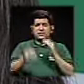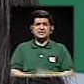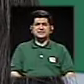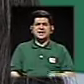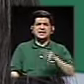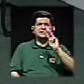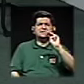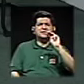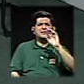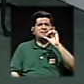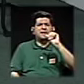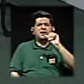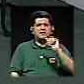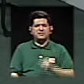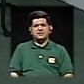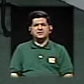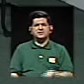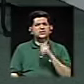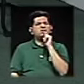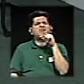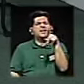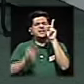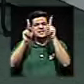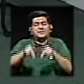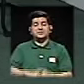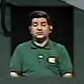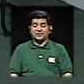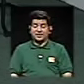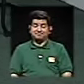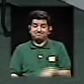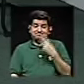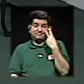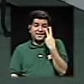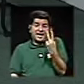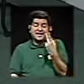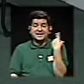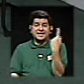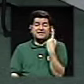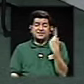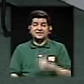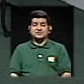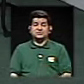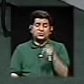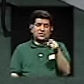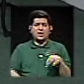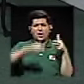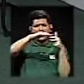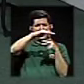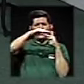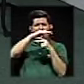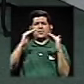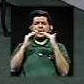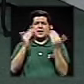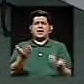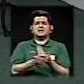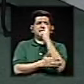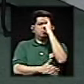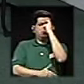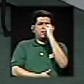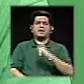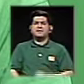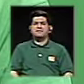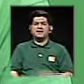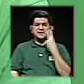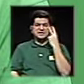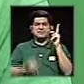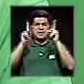entonces esos ganadores Y por qué están ganando hay que ver nada más las las cocheras y las casas nuevas en escazú y ver